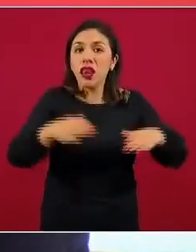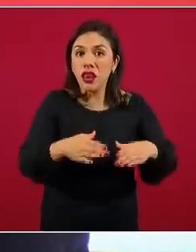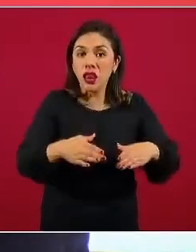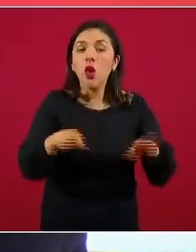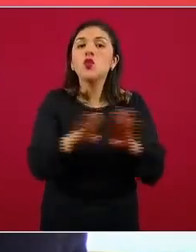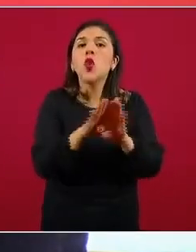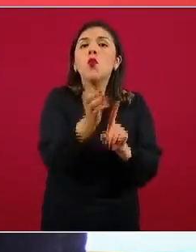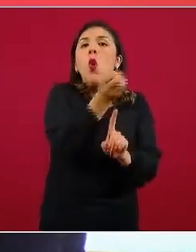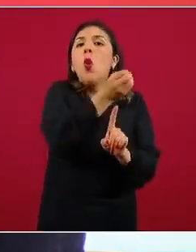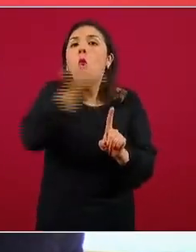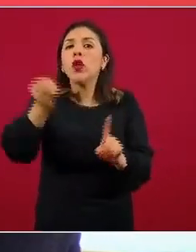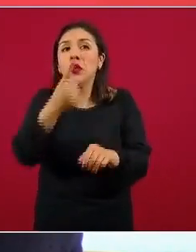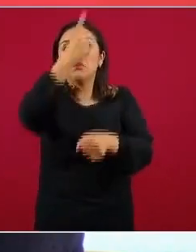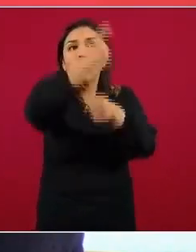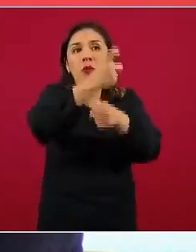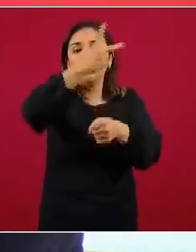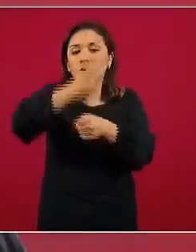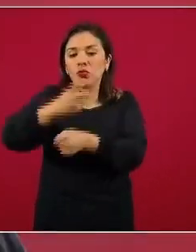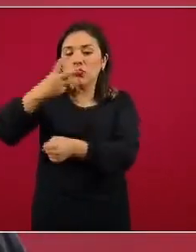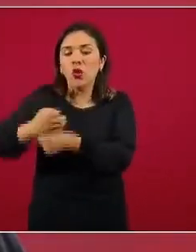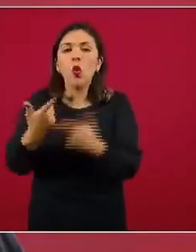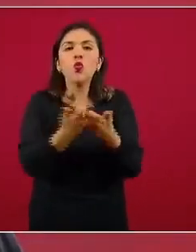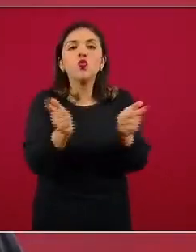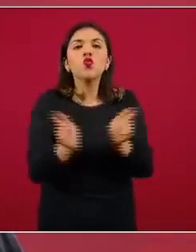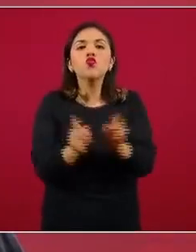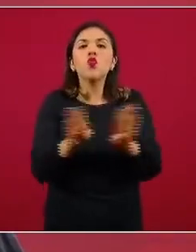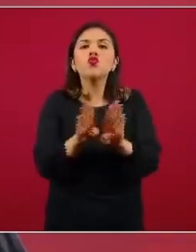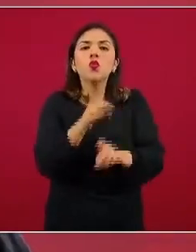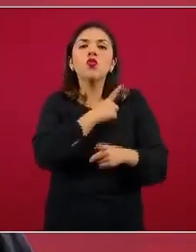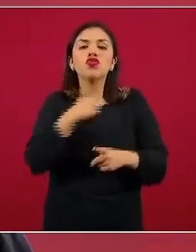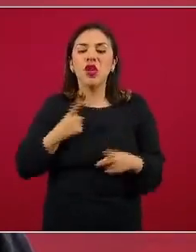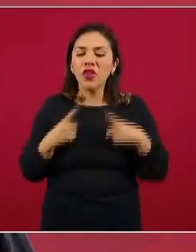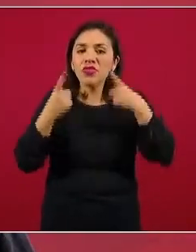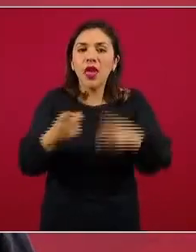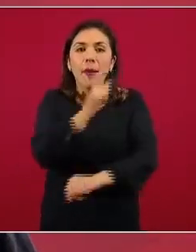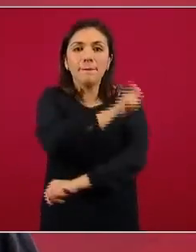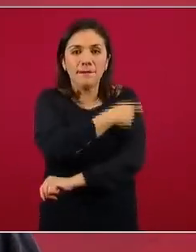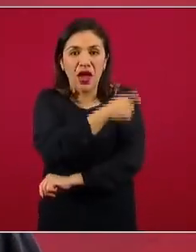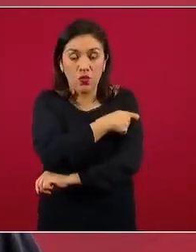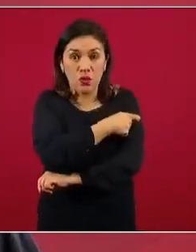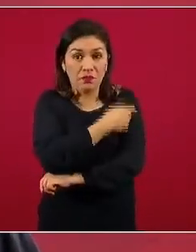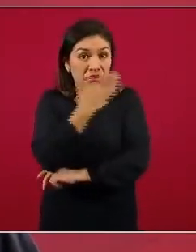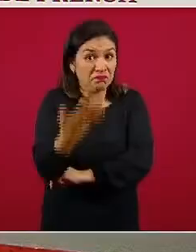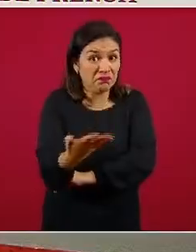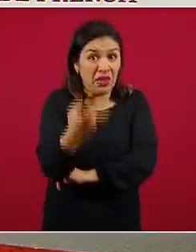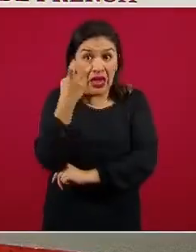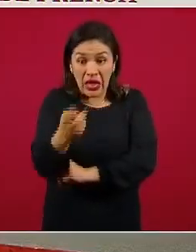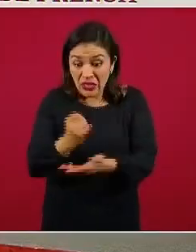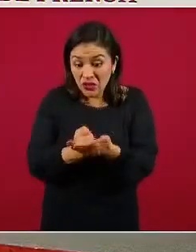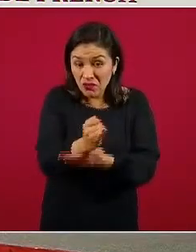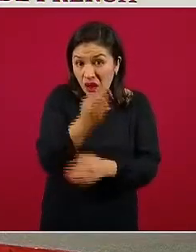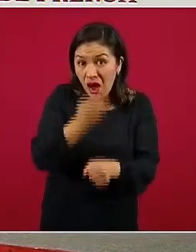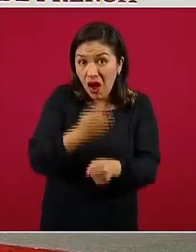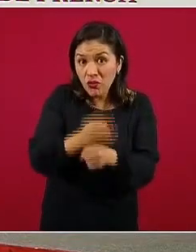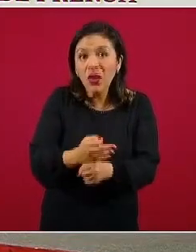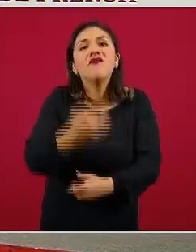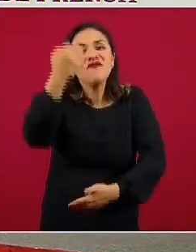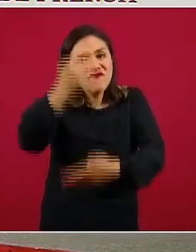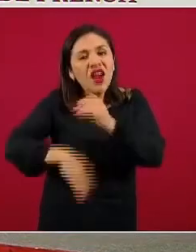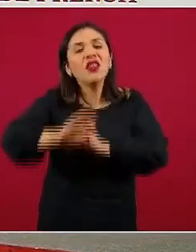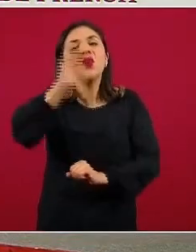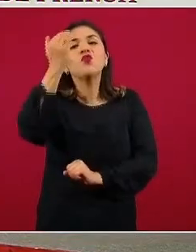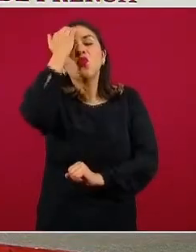el orden en el cual estos grupos deben de vacunarse. Esto no podría ser definido sin